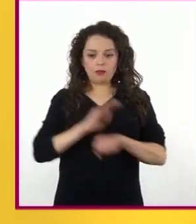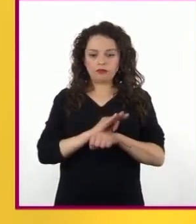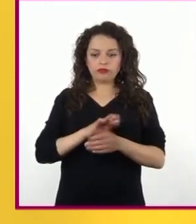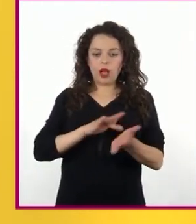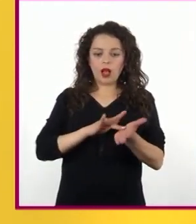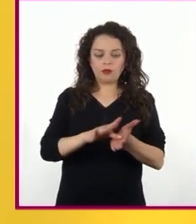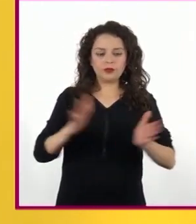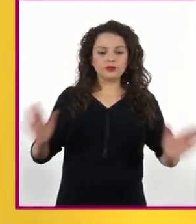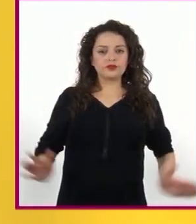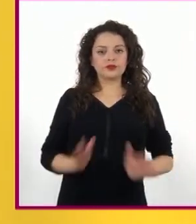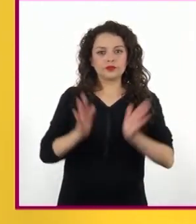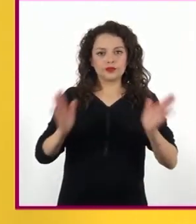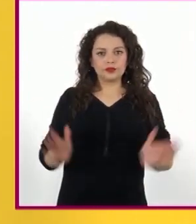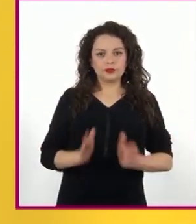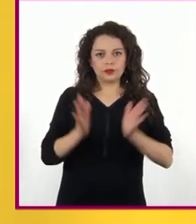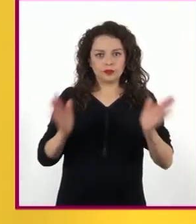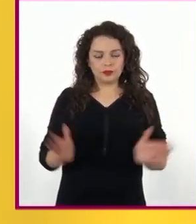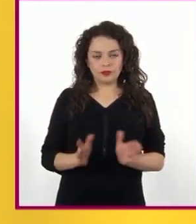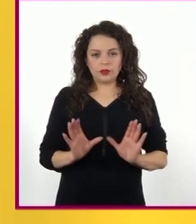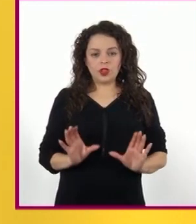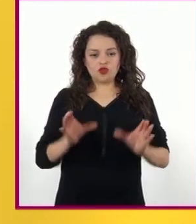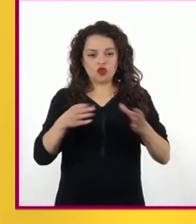como partícipes de una comunidad,